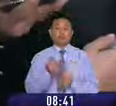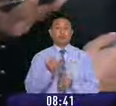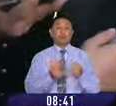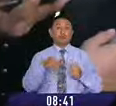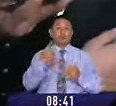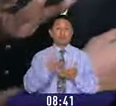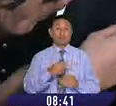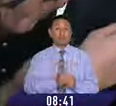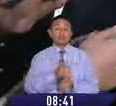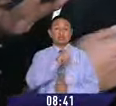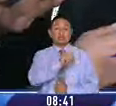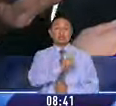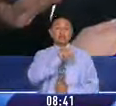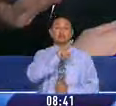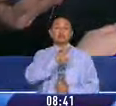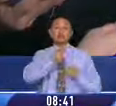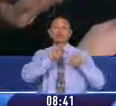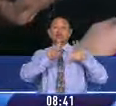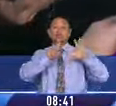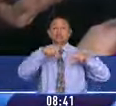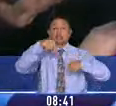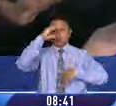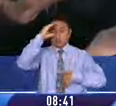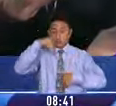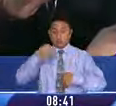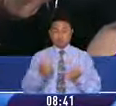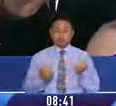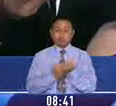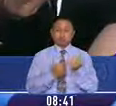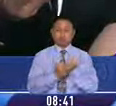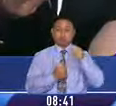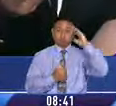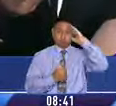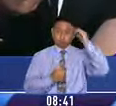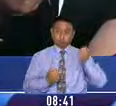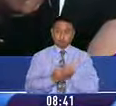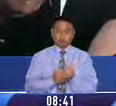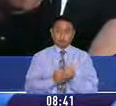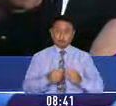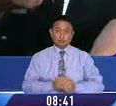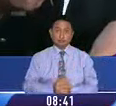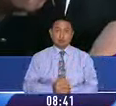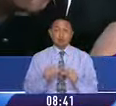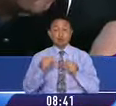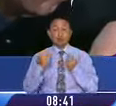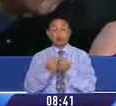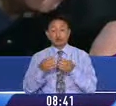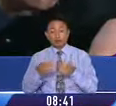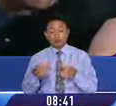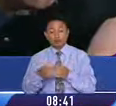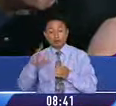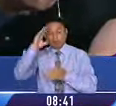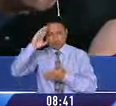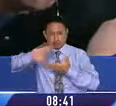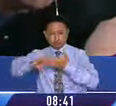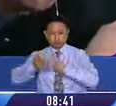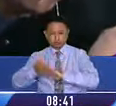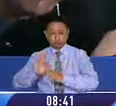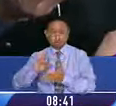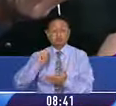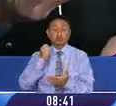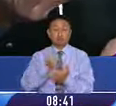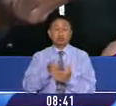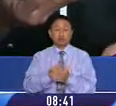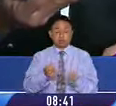1.126 policías. Nosotros vamos a colaborar con la capacidad logística de esa policía, con unidades. unidades de policía comunitaria, con la adquisición